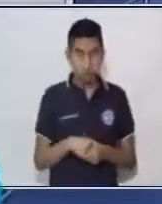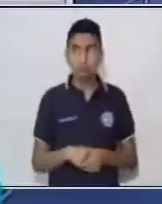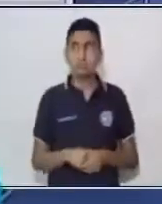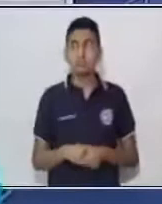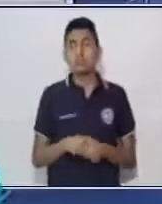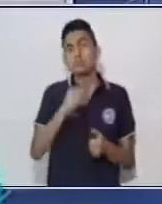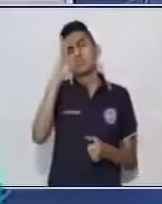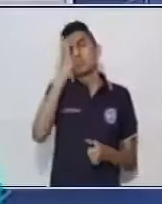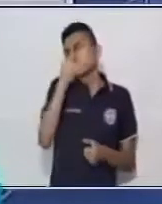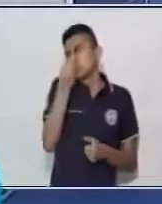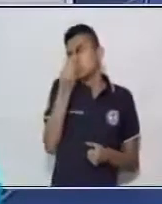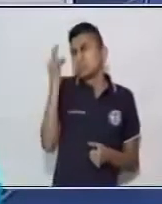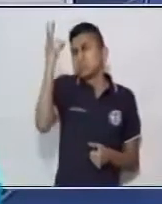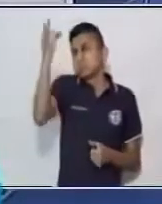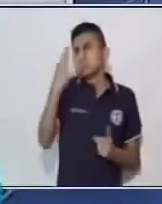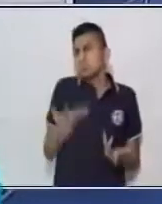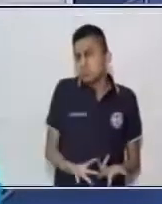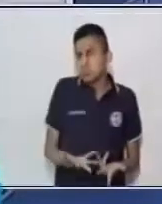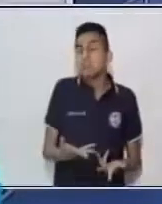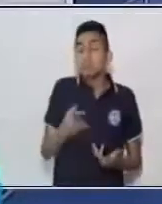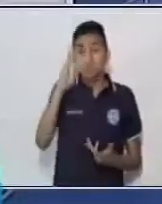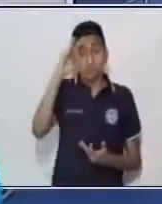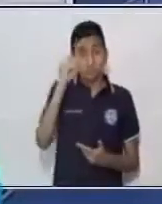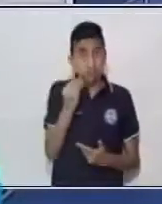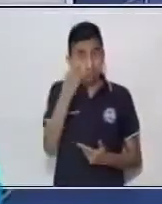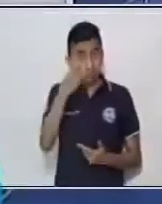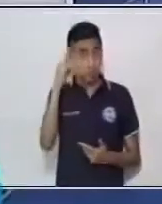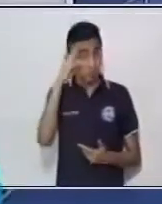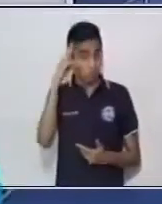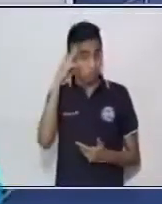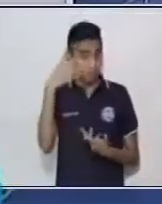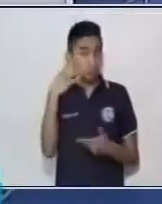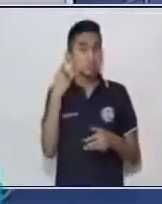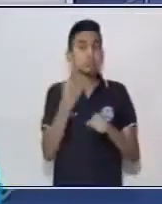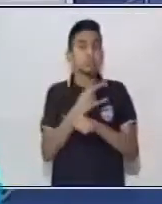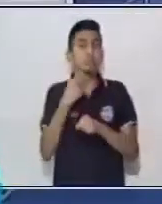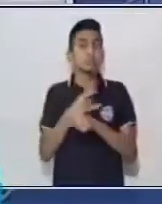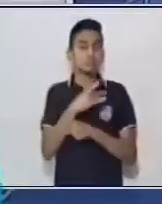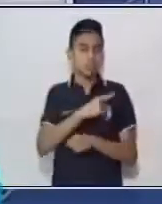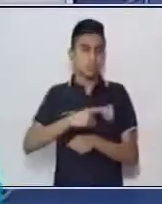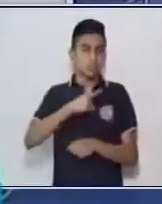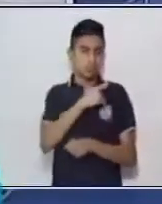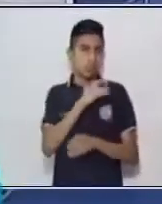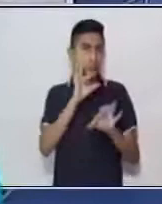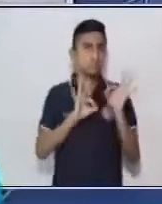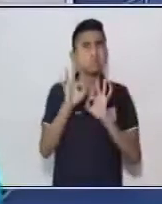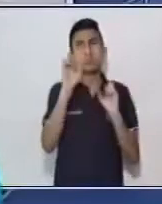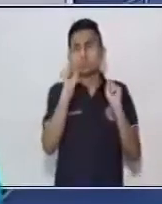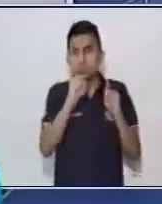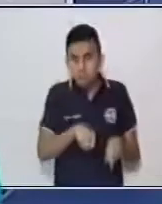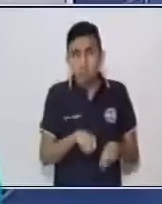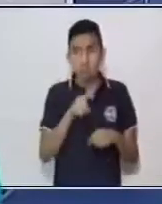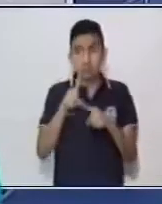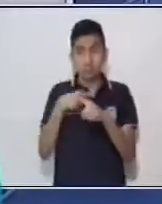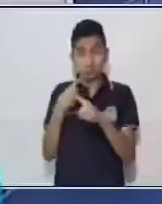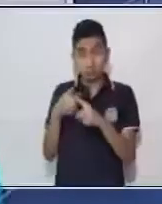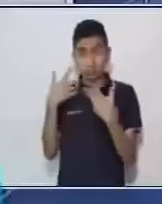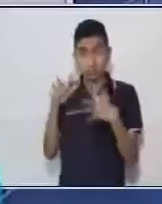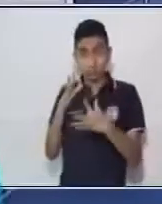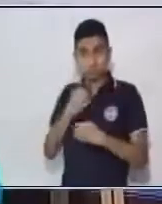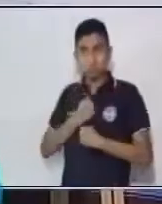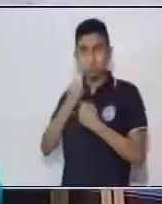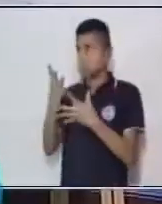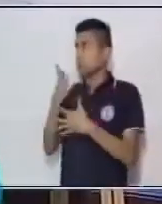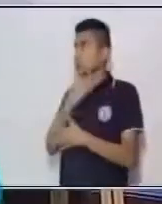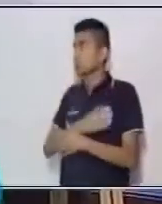¿Por qué un futuro? Porque recuérdate que estamos hablando de algún deseo, de una posibilidad. Y cuando nosotros expresamos